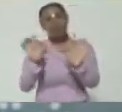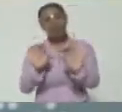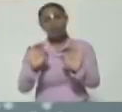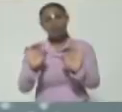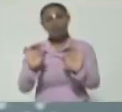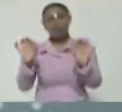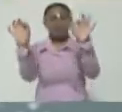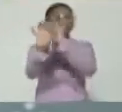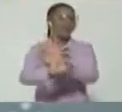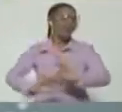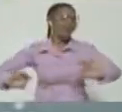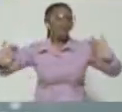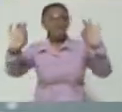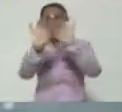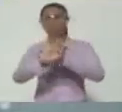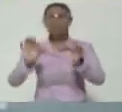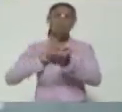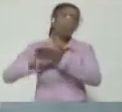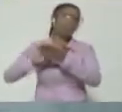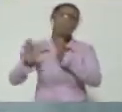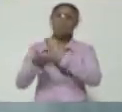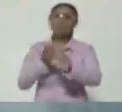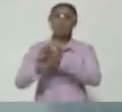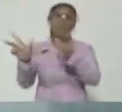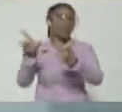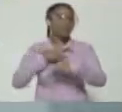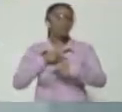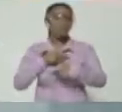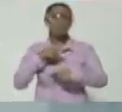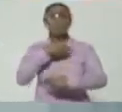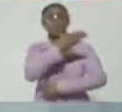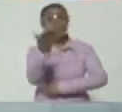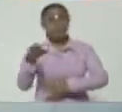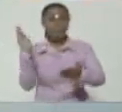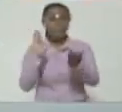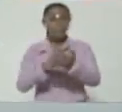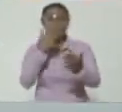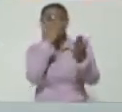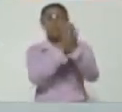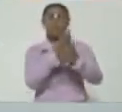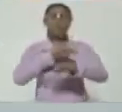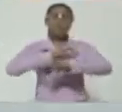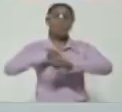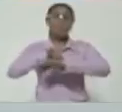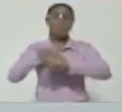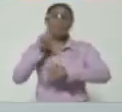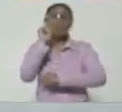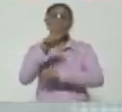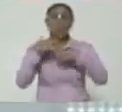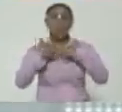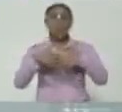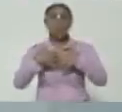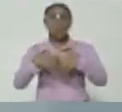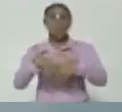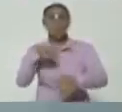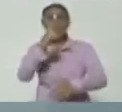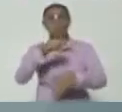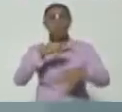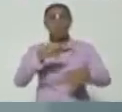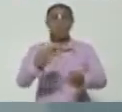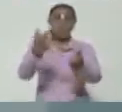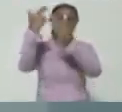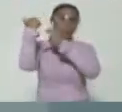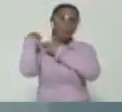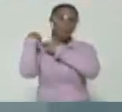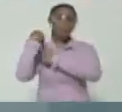nadie. Si a usted lo ponen al frente de un ministerio, de una empresa, de una